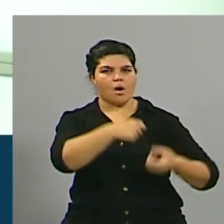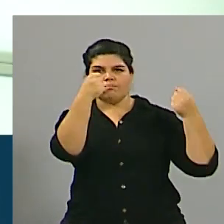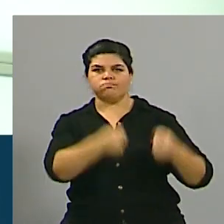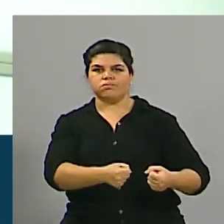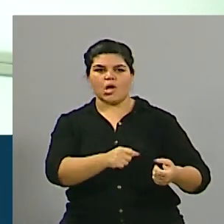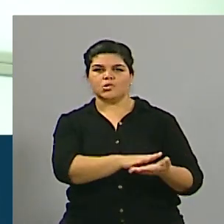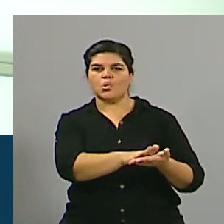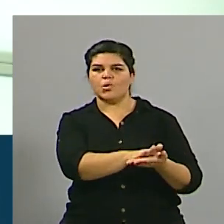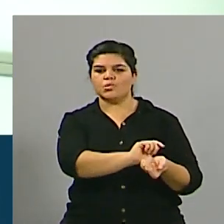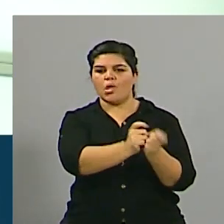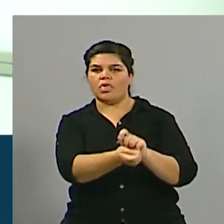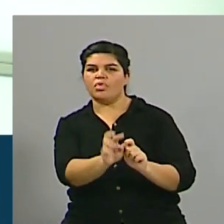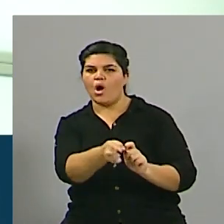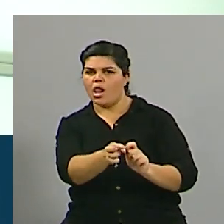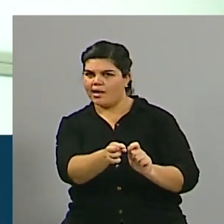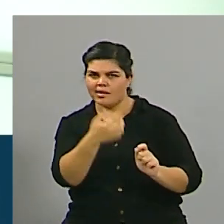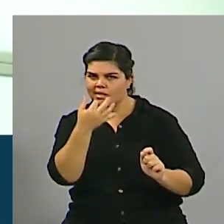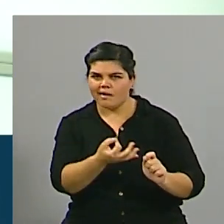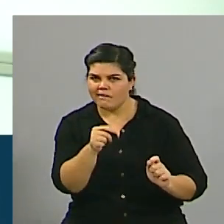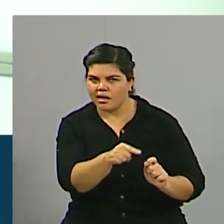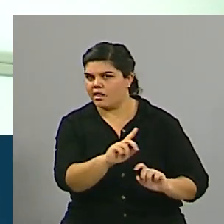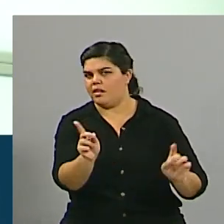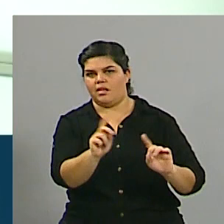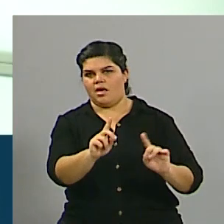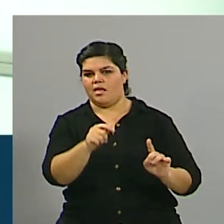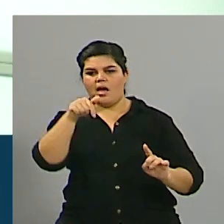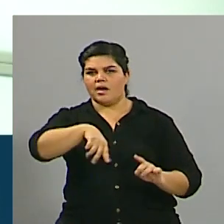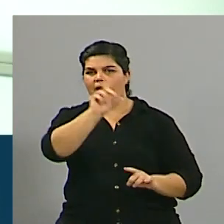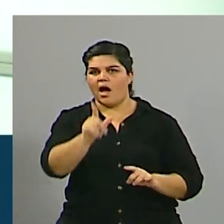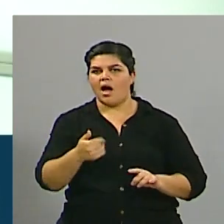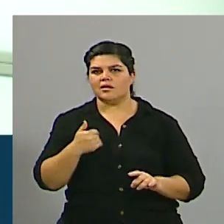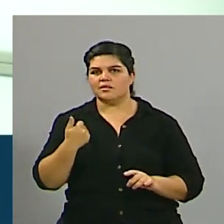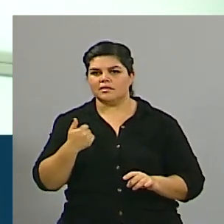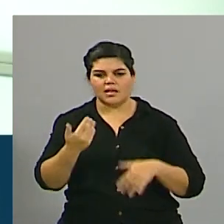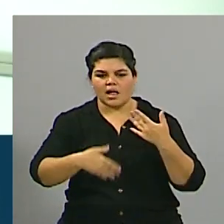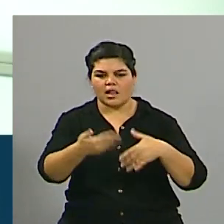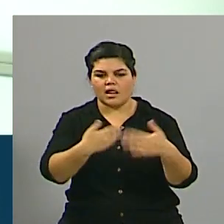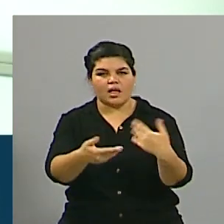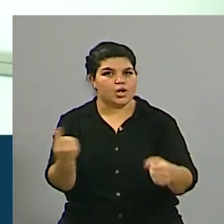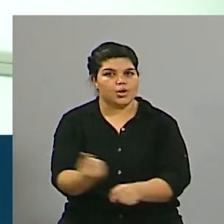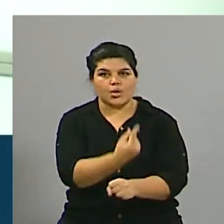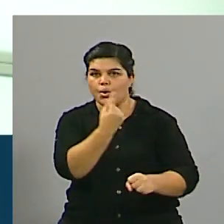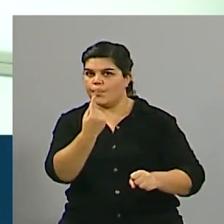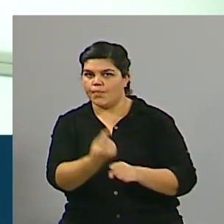que no es así. Hoy Argentina no podría avanzar en un proceso de dolarización porque